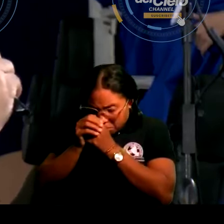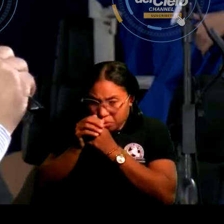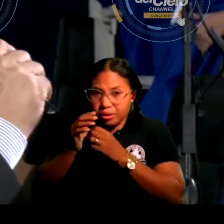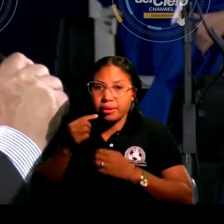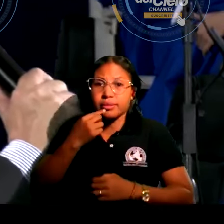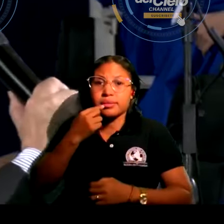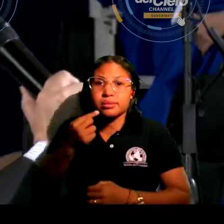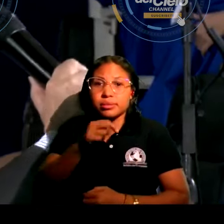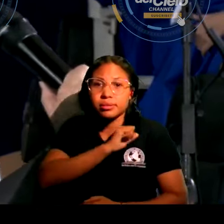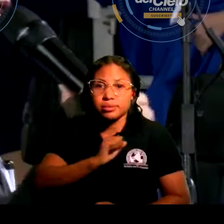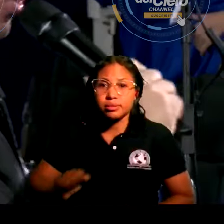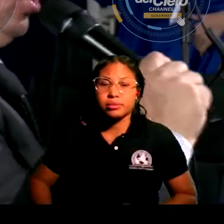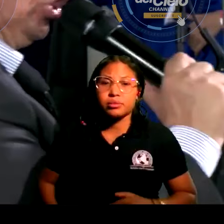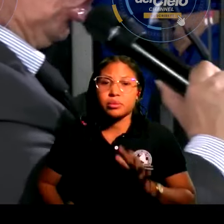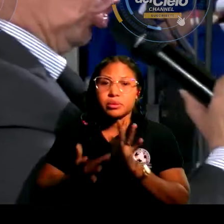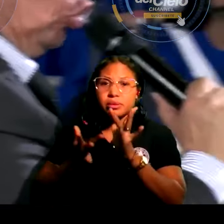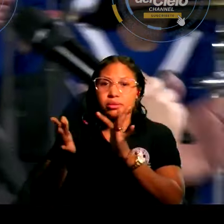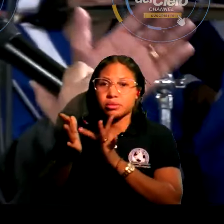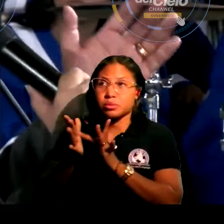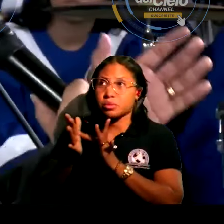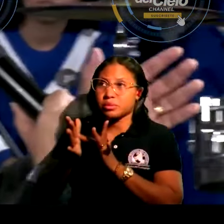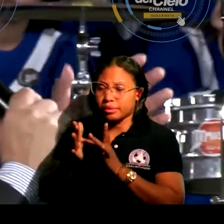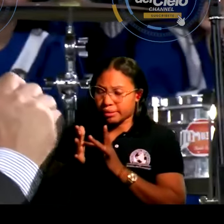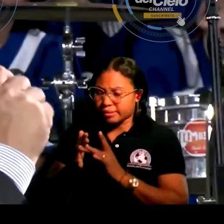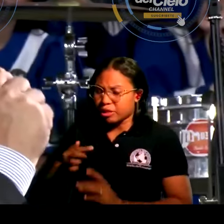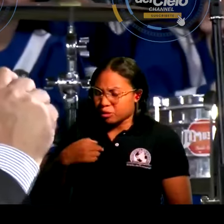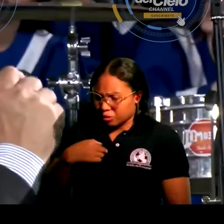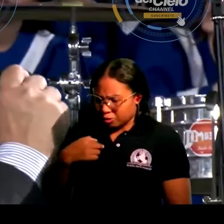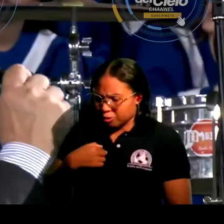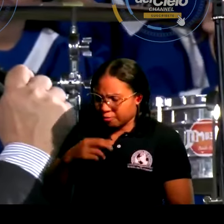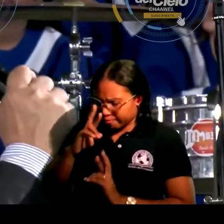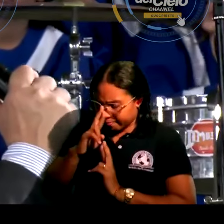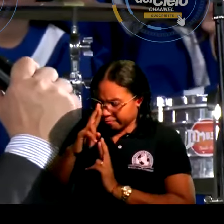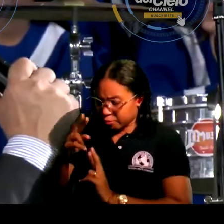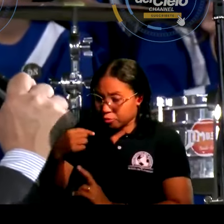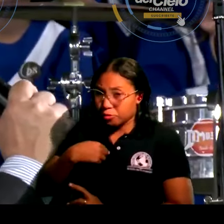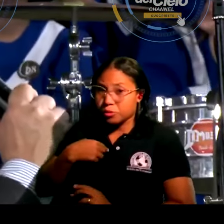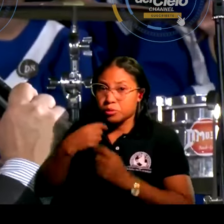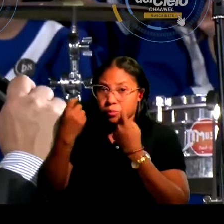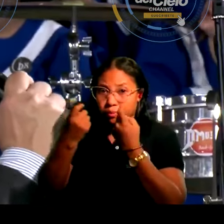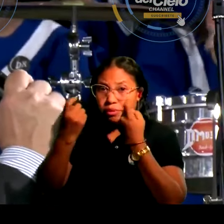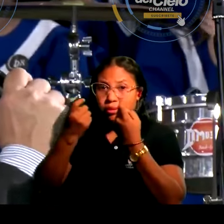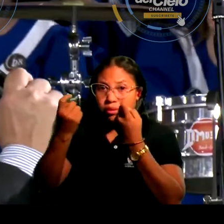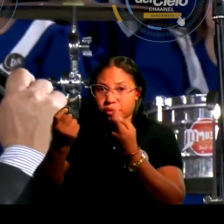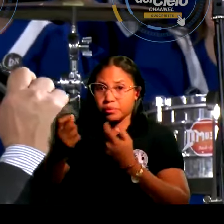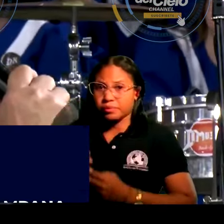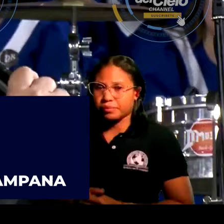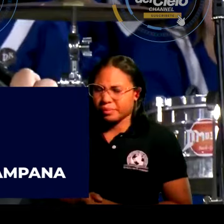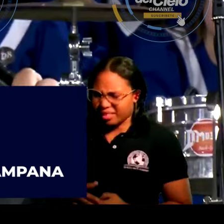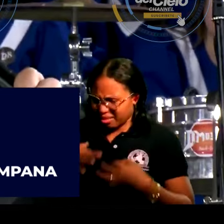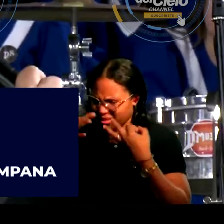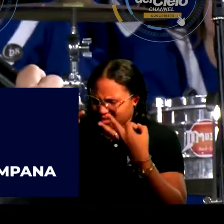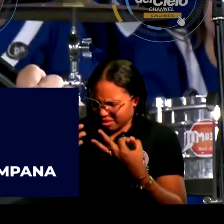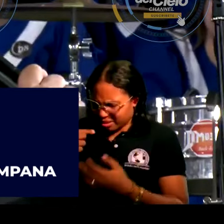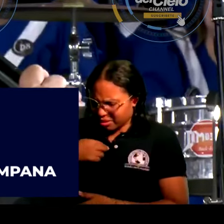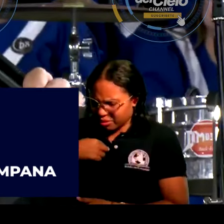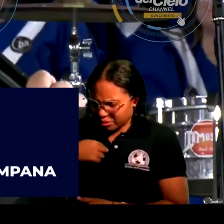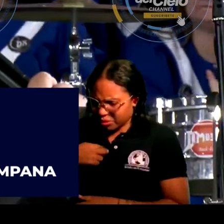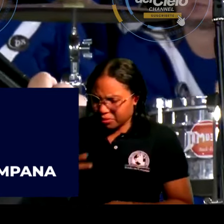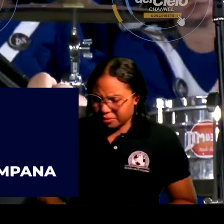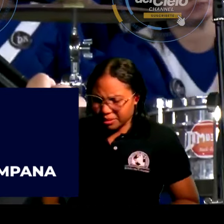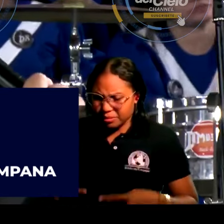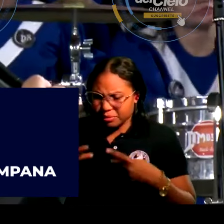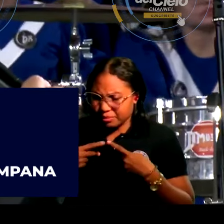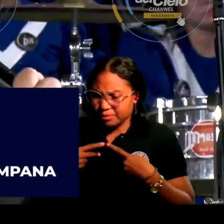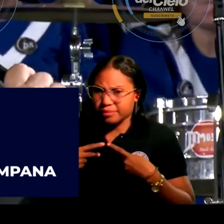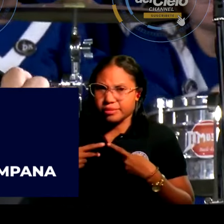Señor, reconozco que soy un pecador. Reconozco que mi vida